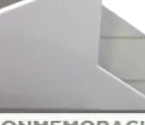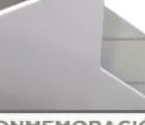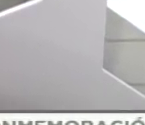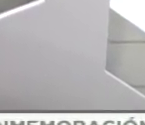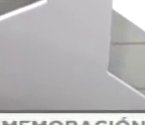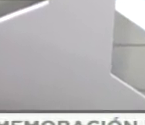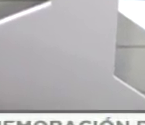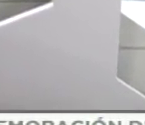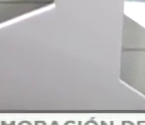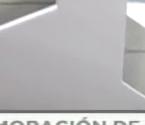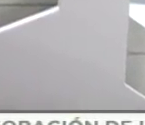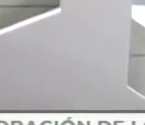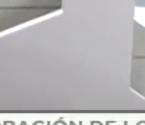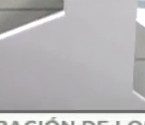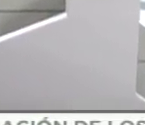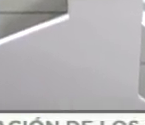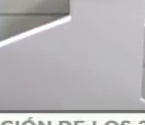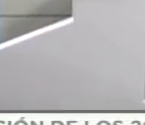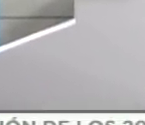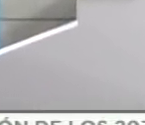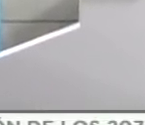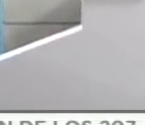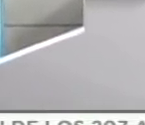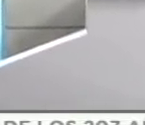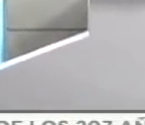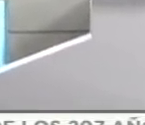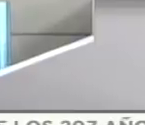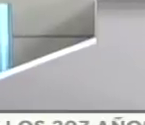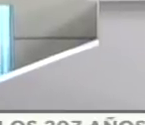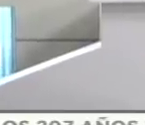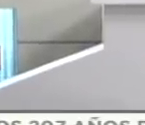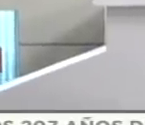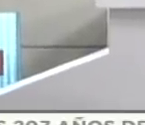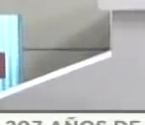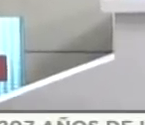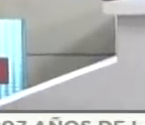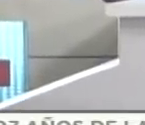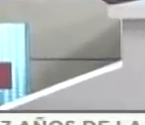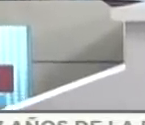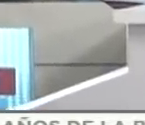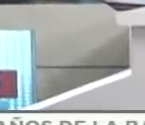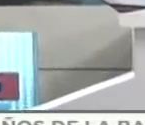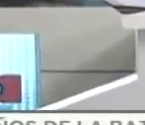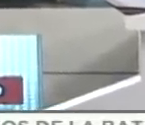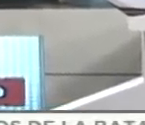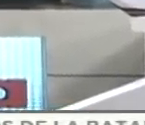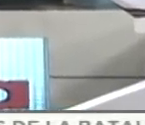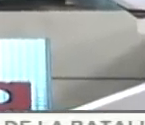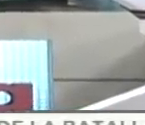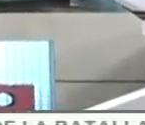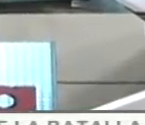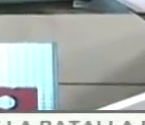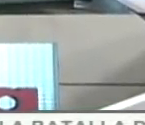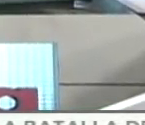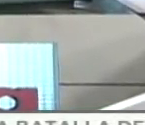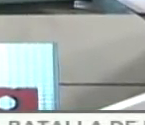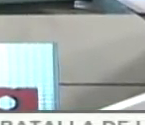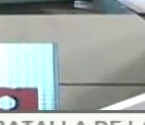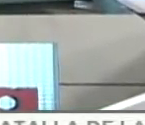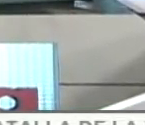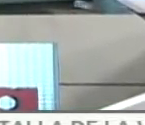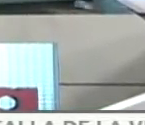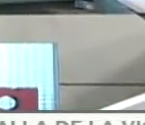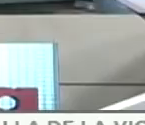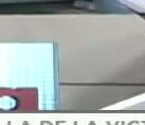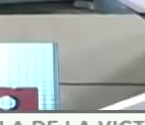Hola, buenas noches. Sean todas y todos bienvenidos a la presente emisión estelar de La Noticia. A esta hora les saludamos José Manuel Blanco, Rafael Castro y Yosmary Moreno en nombre de